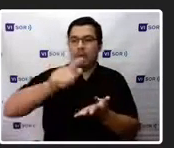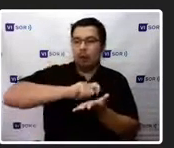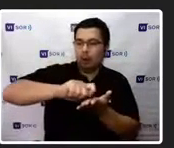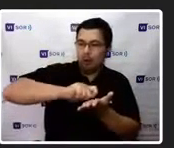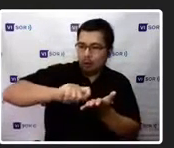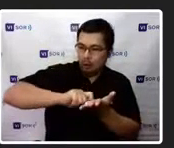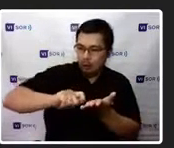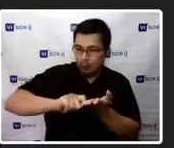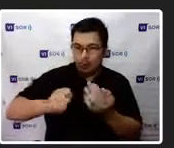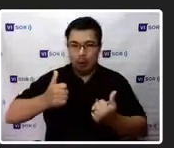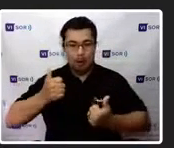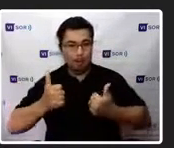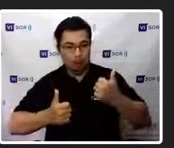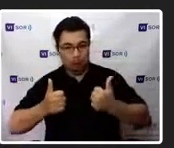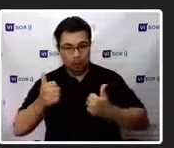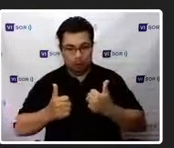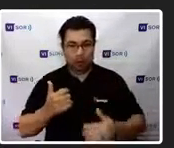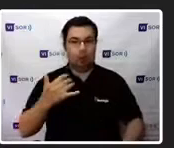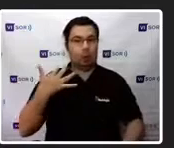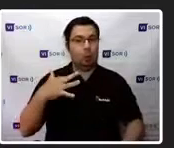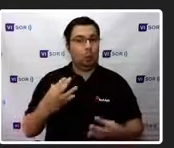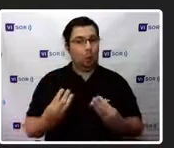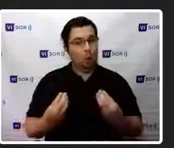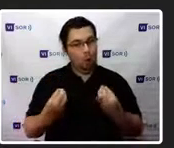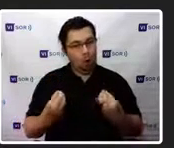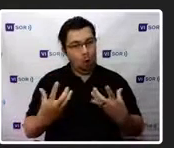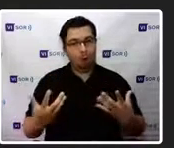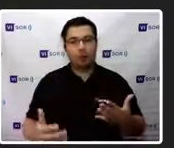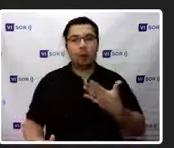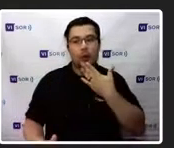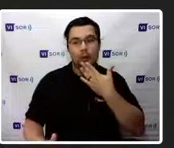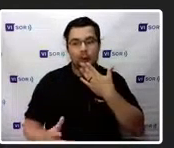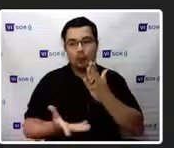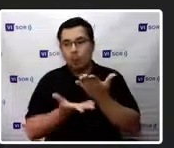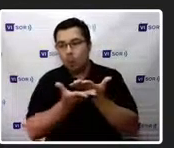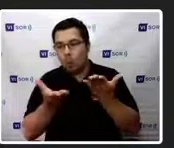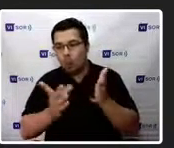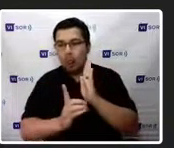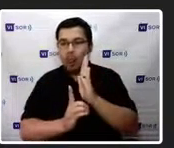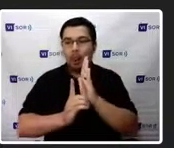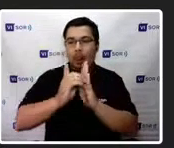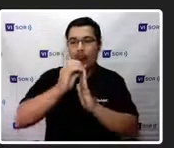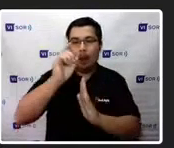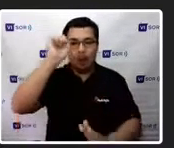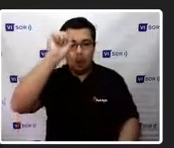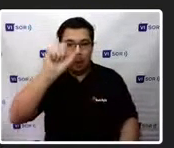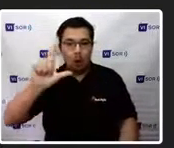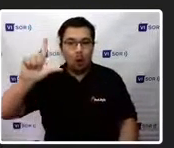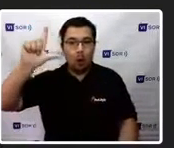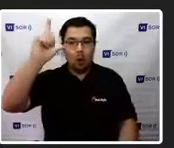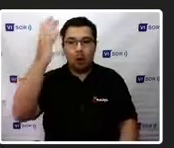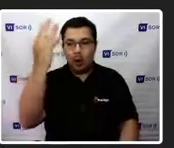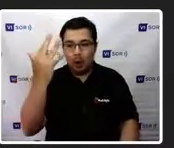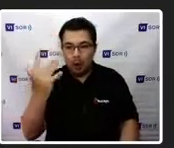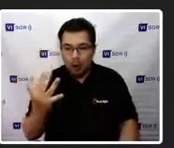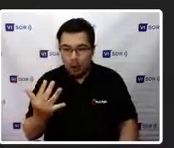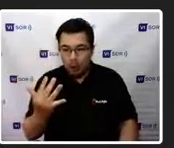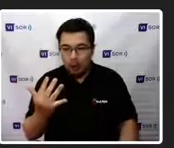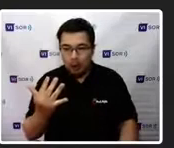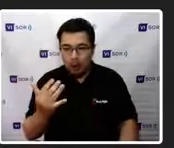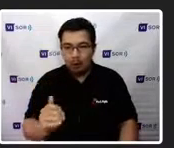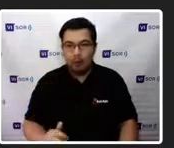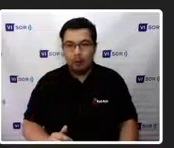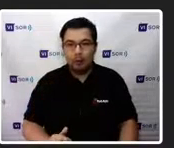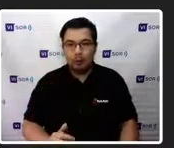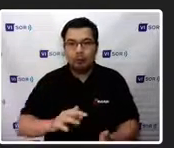profesionalmente, y lo mismo, ¿no es cierto?, puedan desarrollar la lógica numérica, ¿no es cierto?, para poder desempeñarse con éxito en el campo laboral.